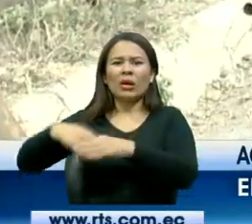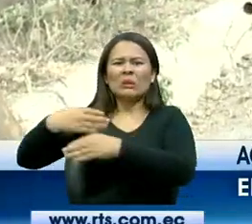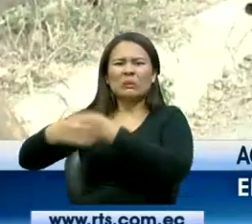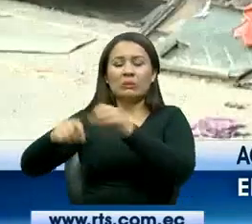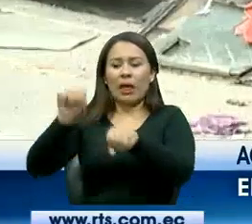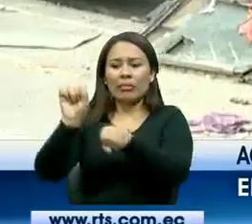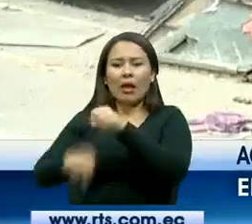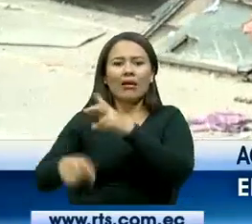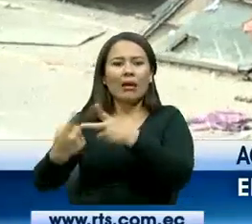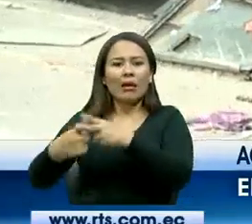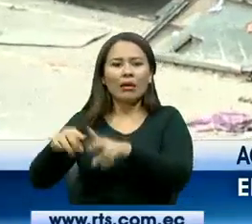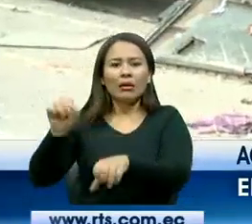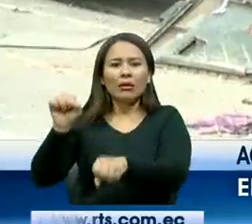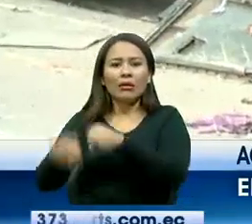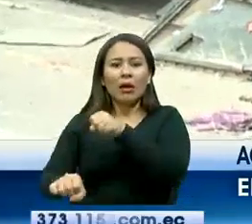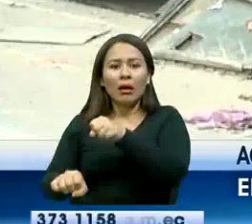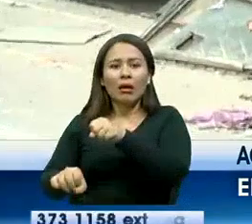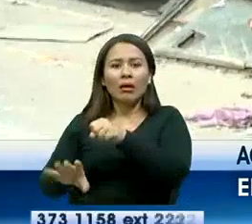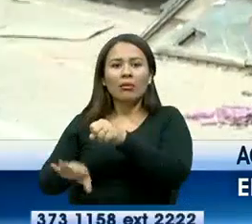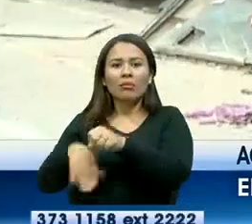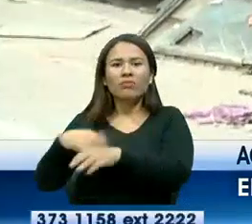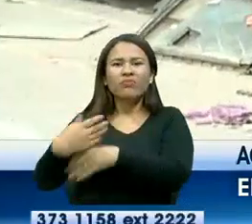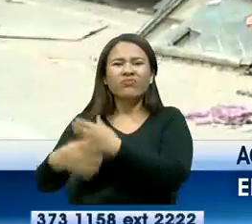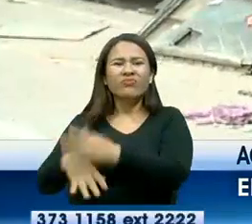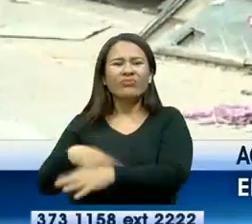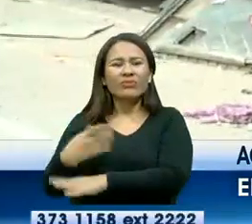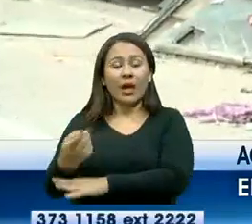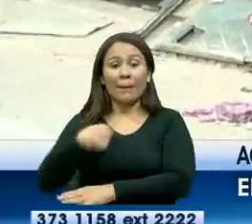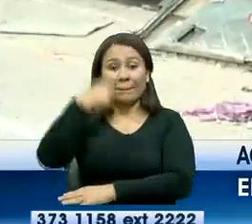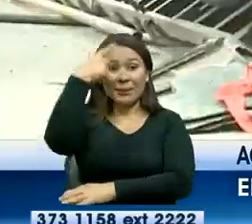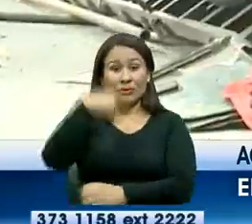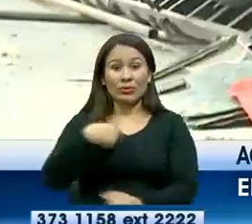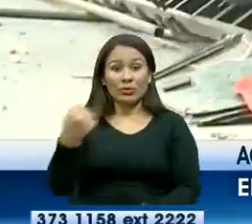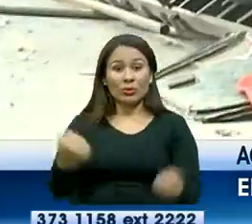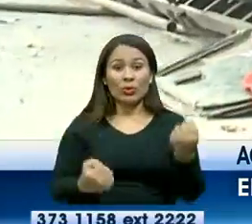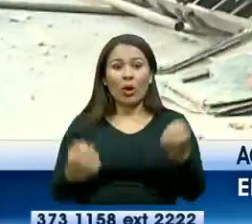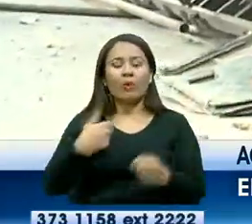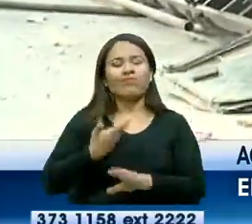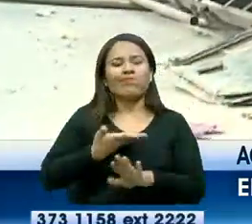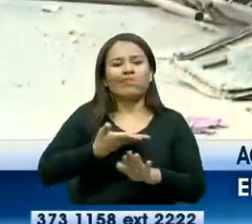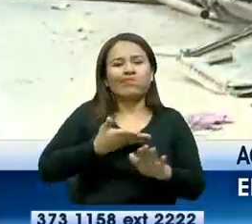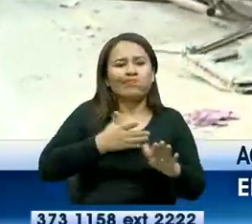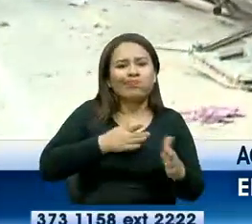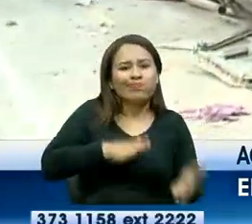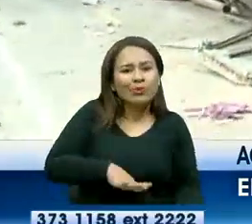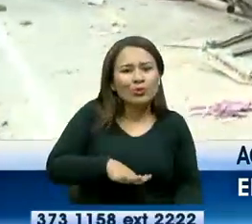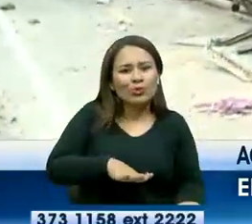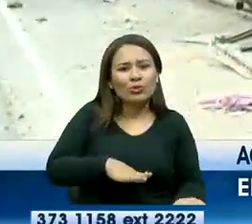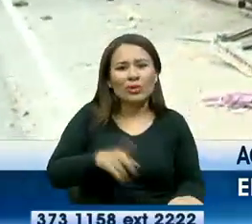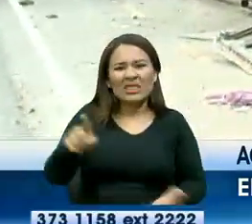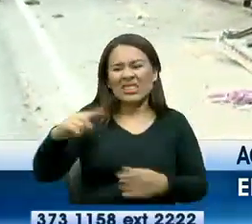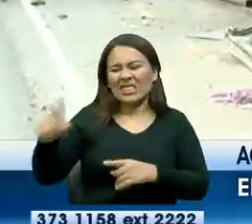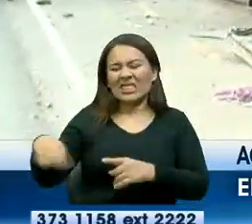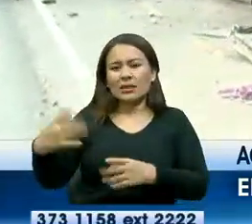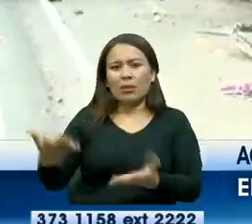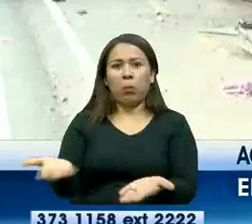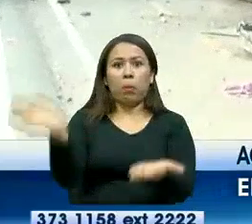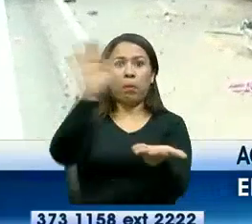el conductor, lamentablemente fallecido, no pudo hacer nada para detener el enorme vehículo que terminó con las llantas para